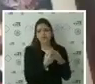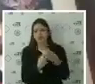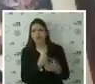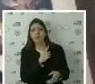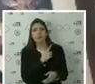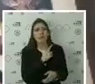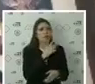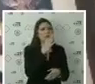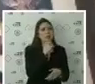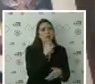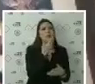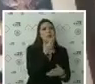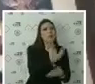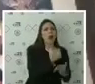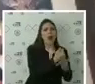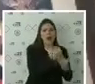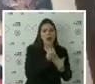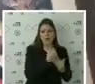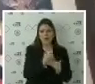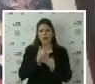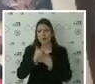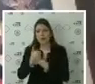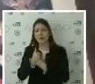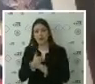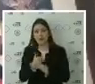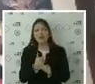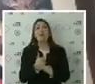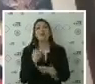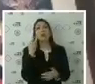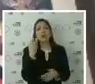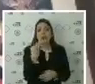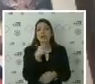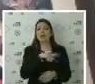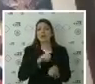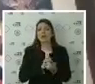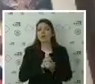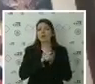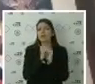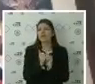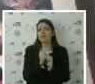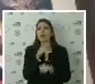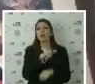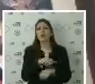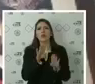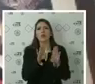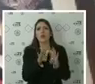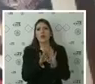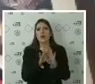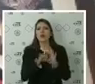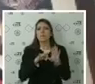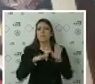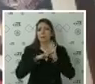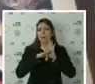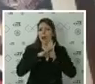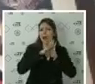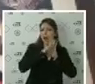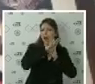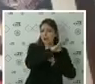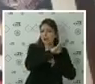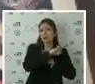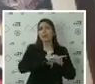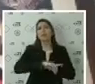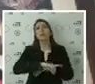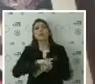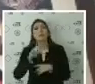solicitud de ayuda y denuncias hacia las autoridades. Esta situación tiene como consecuencia uso directo al aumento de esta violencia, el cual las víctimas